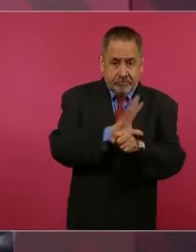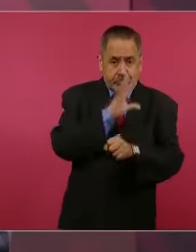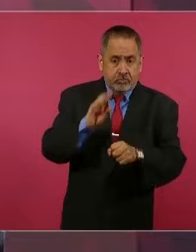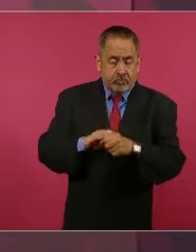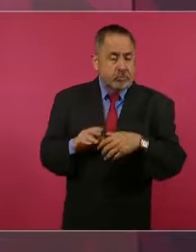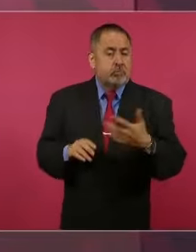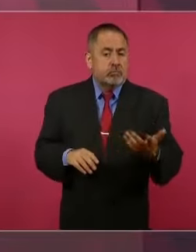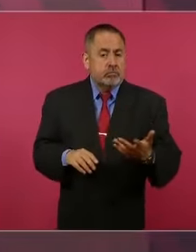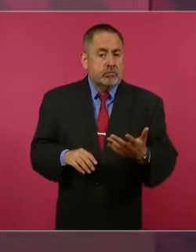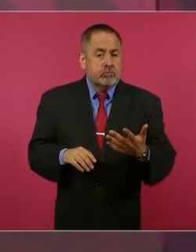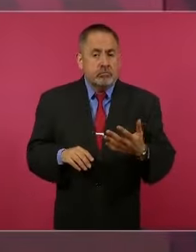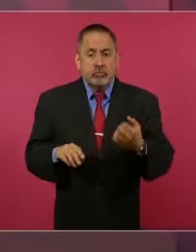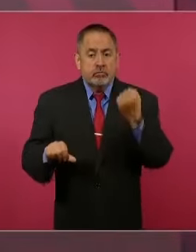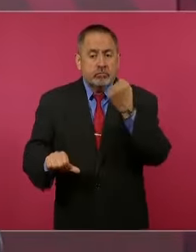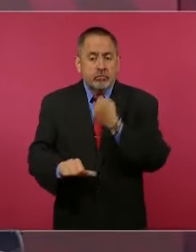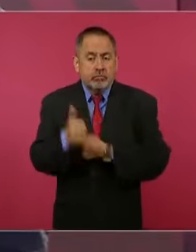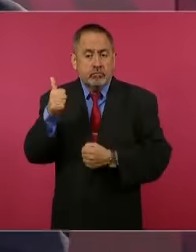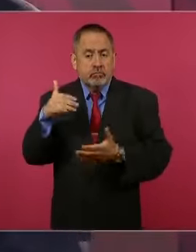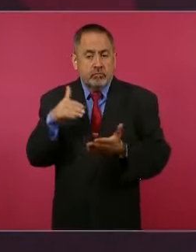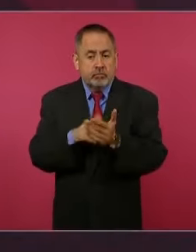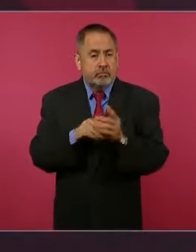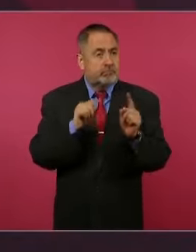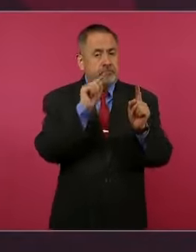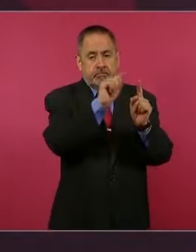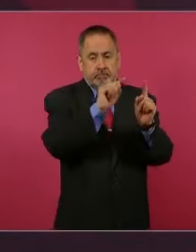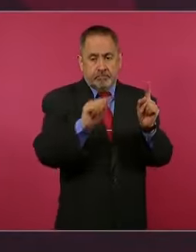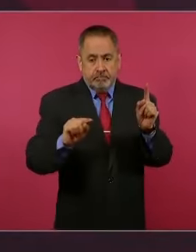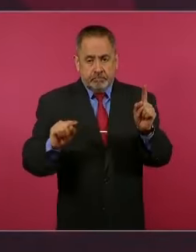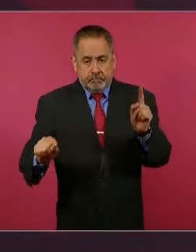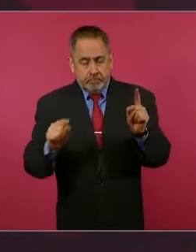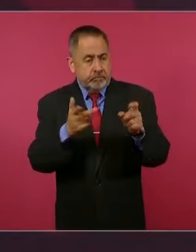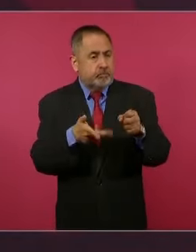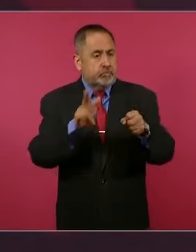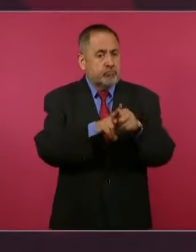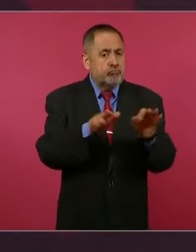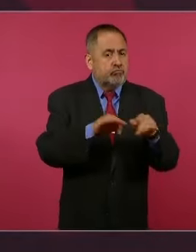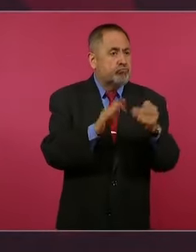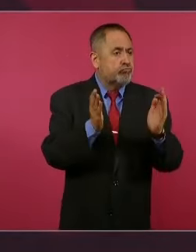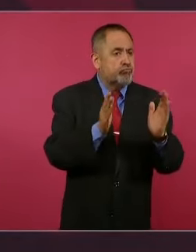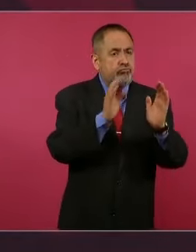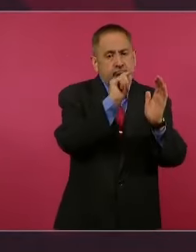son 11000 centros de salud